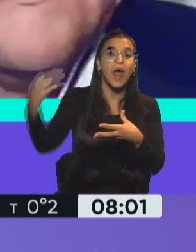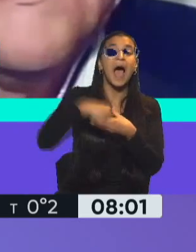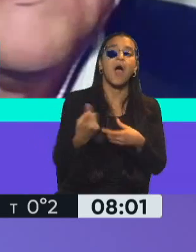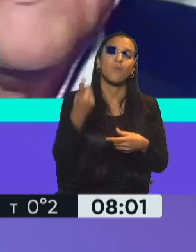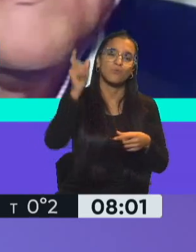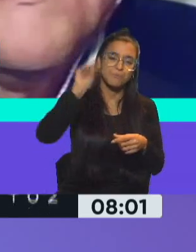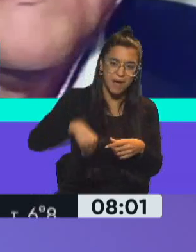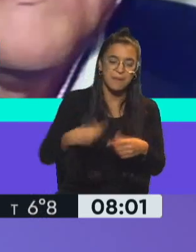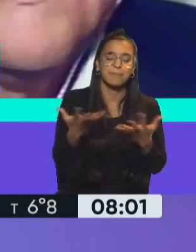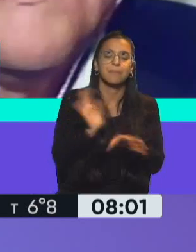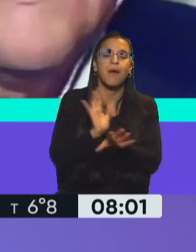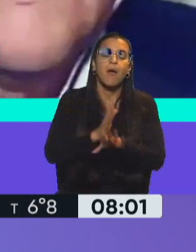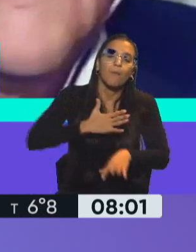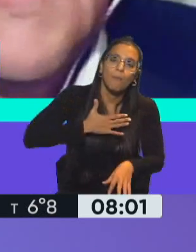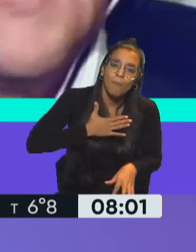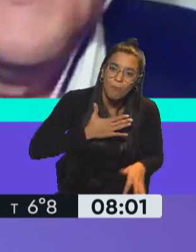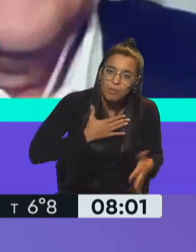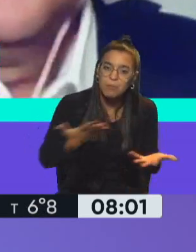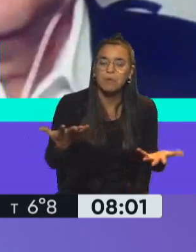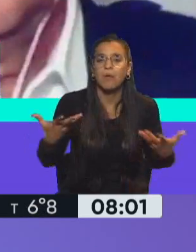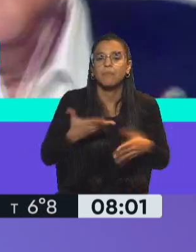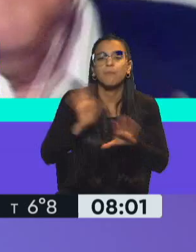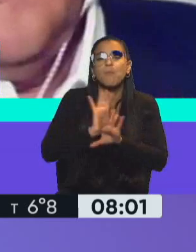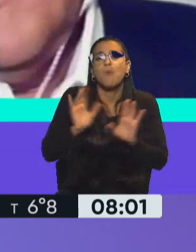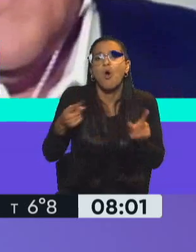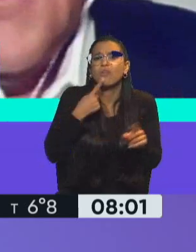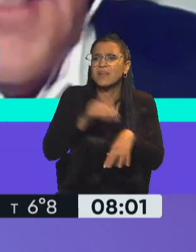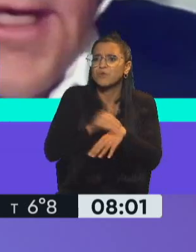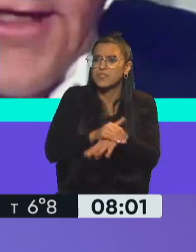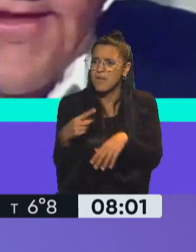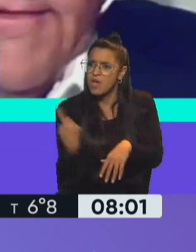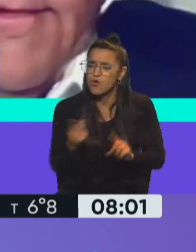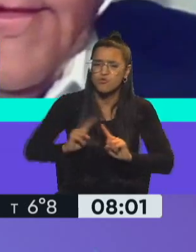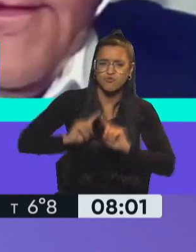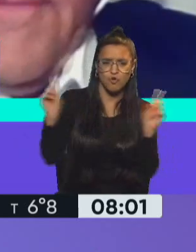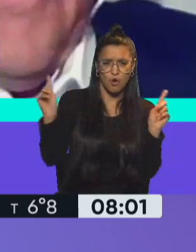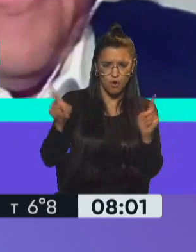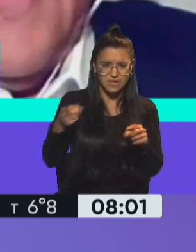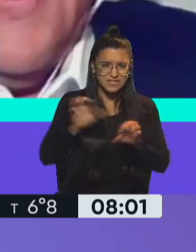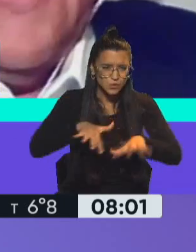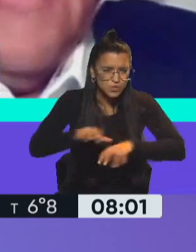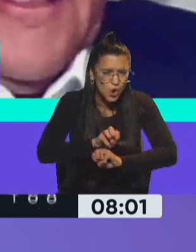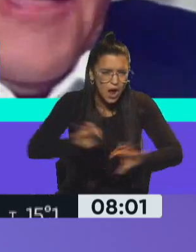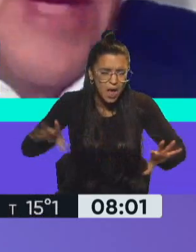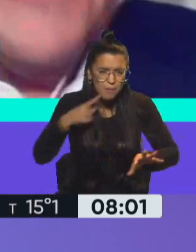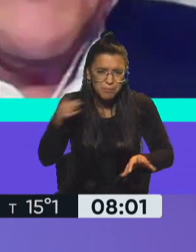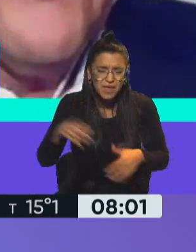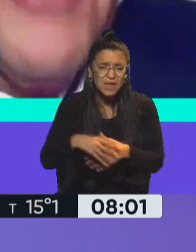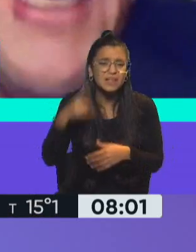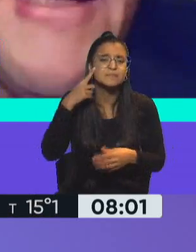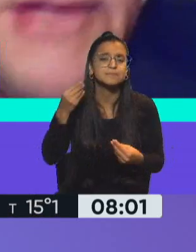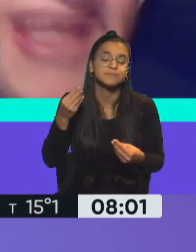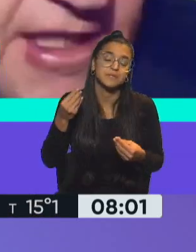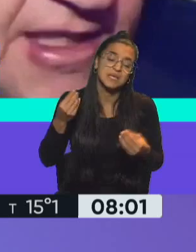alguna manera para victimizarse y tratar de deslindar, obviamente, responsabilidades en esta situación tan grave? Seguramente